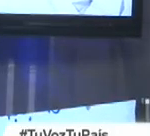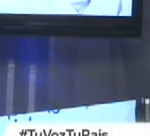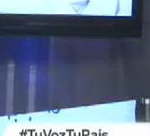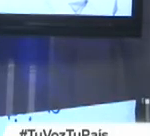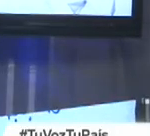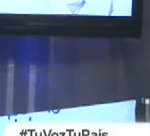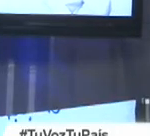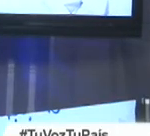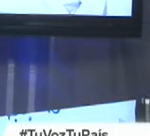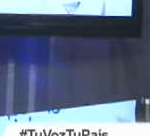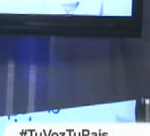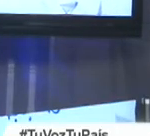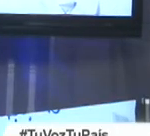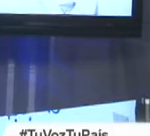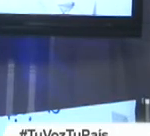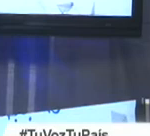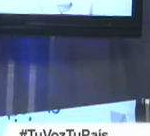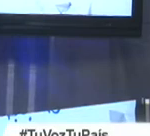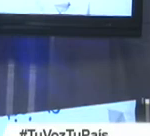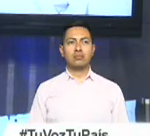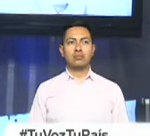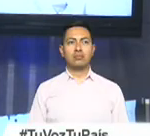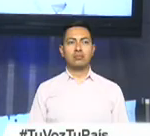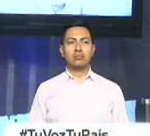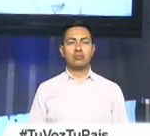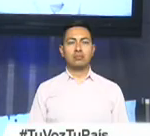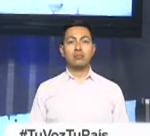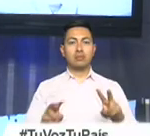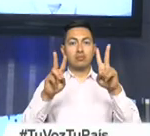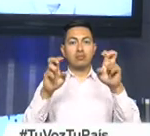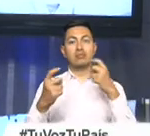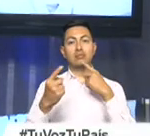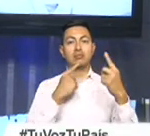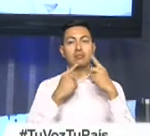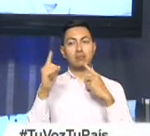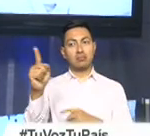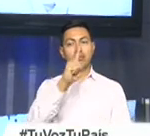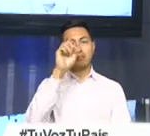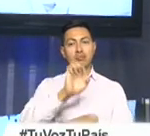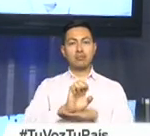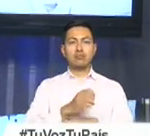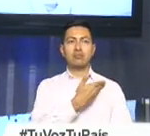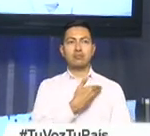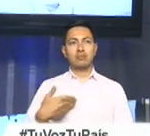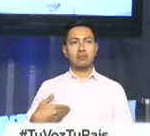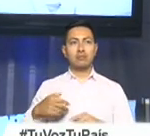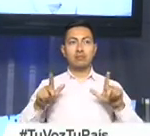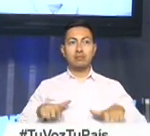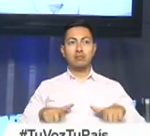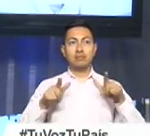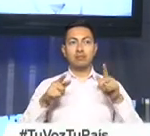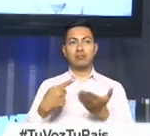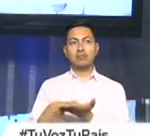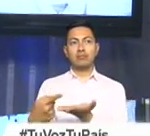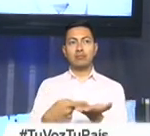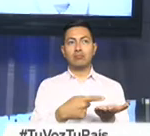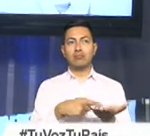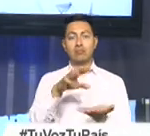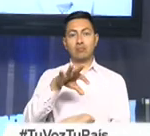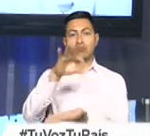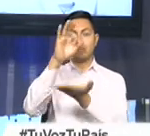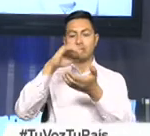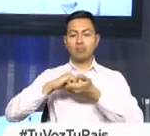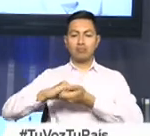En el marco del diálogo nacional, el primer mandatario Lenín Moreno mantuvo una reunión con los representantes de la Confederación